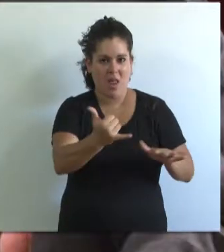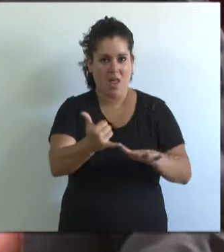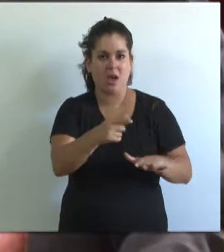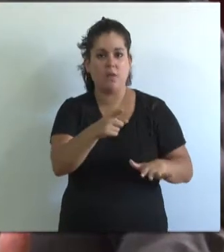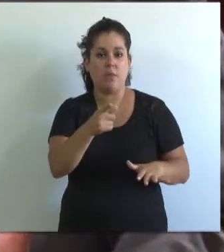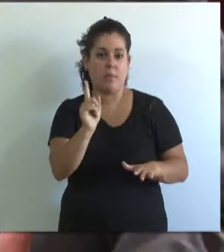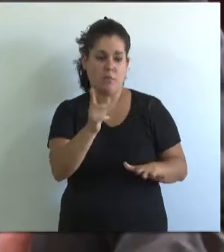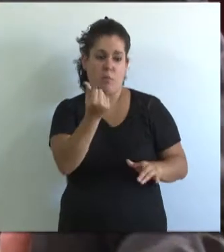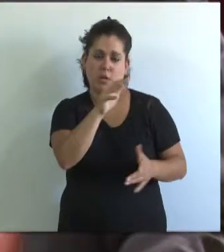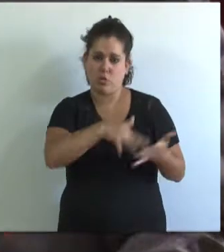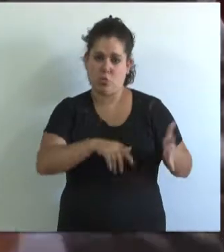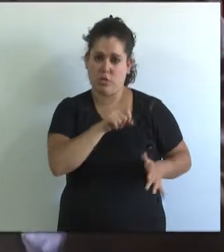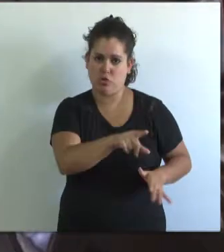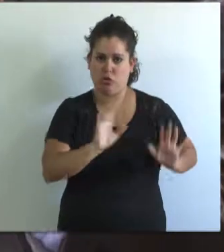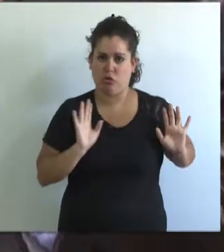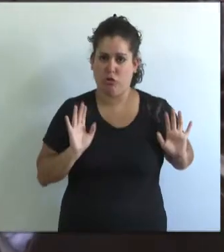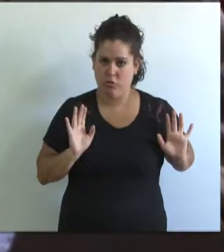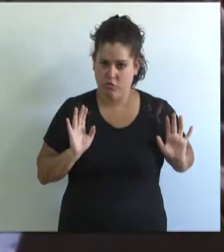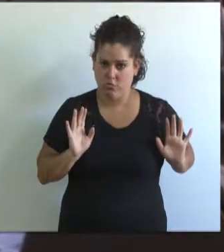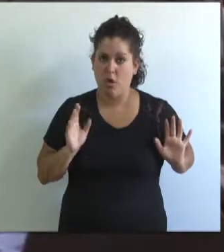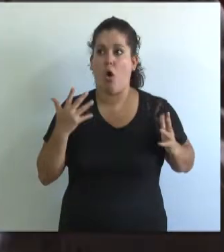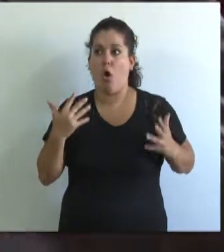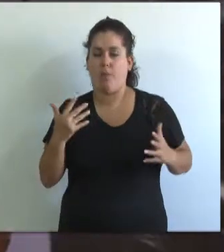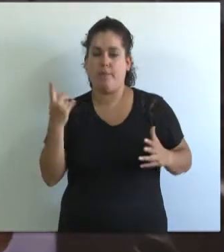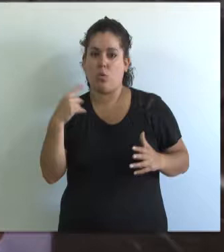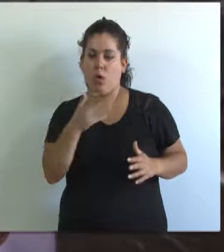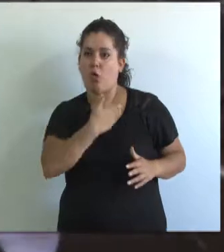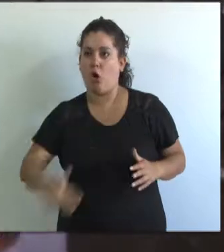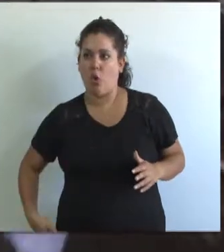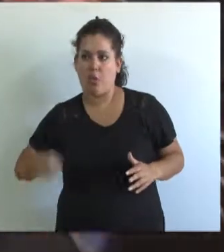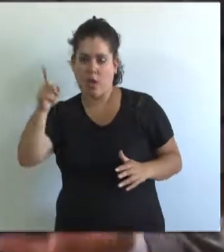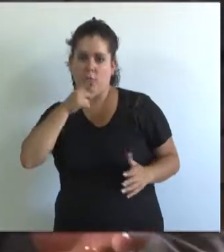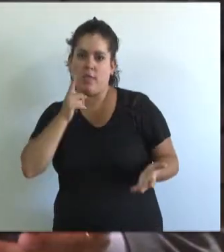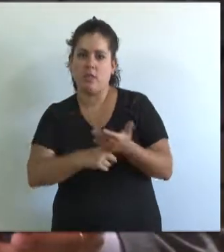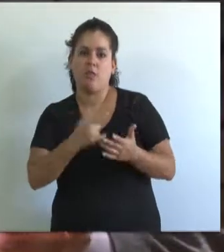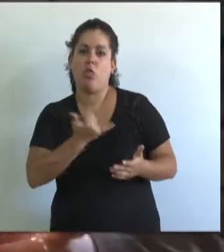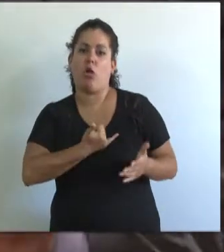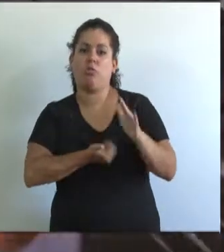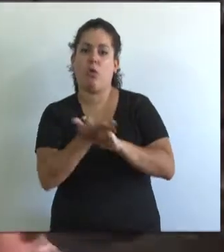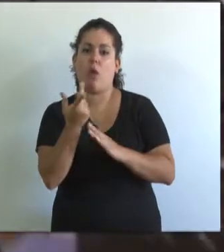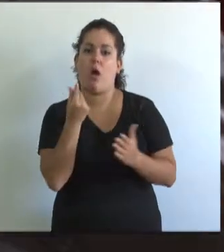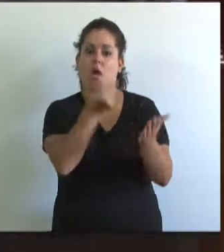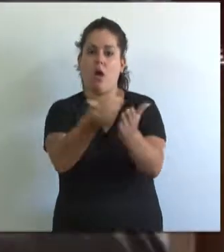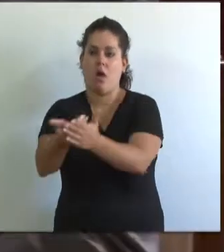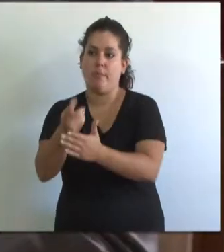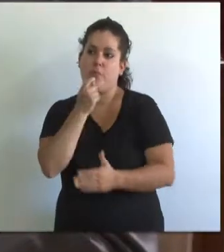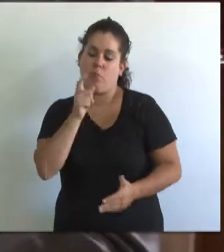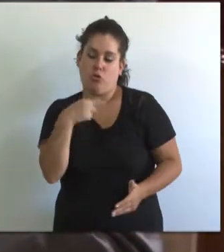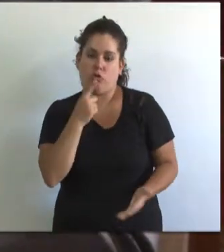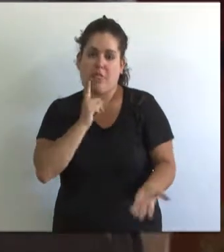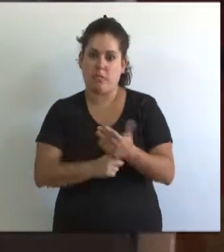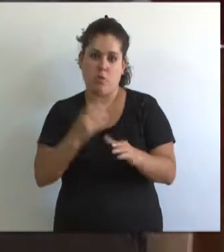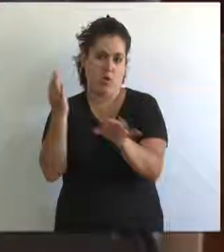han financiado con sus propios presupuestos. Obviamente que cuando uno gobierna decide a dónde van los recursos. Nosotros decimos